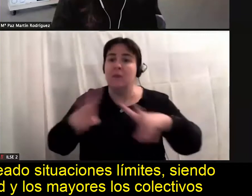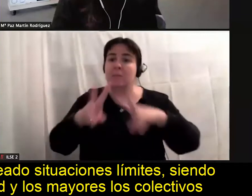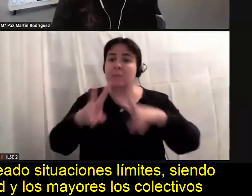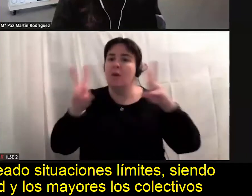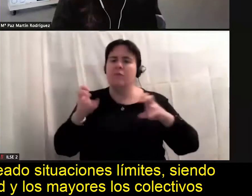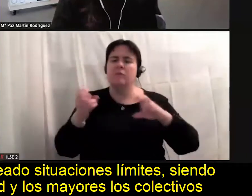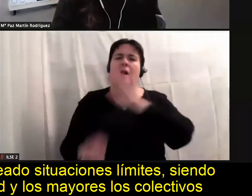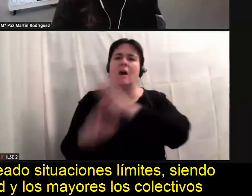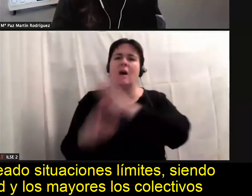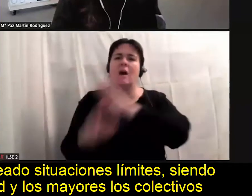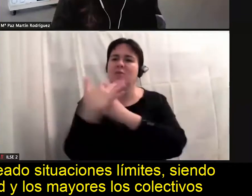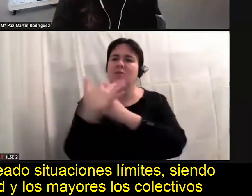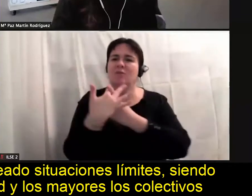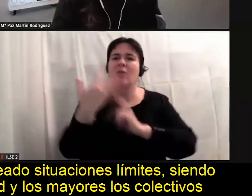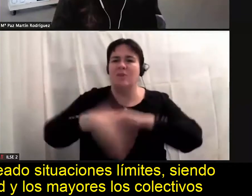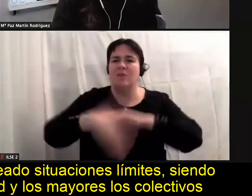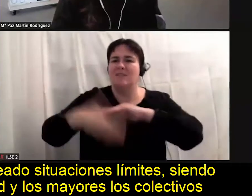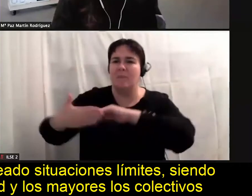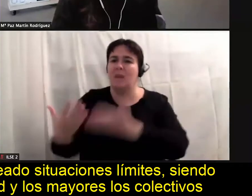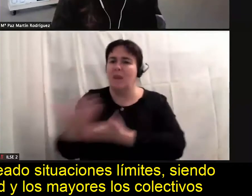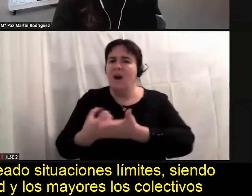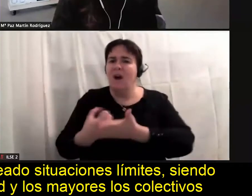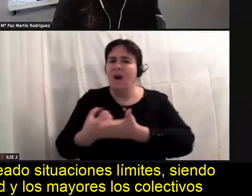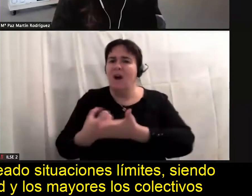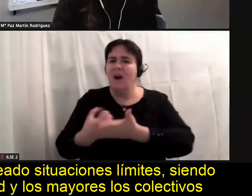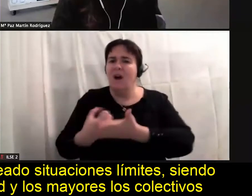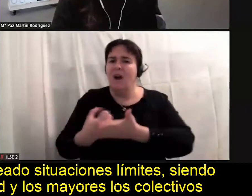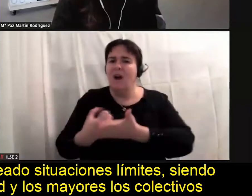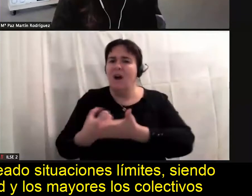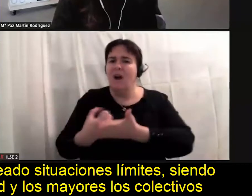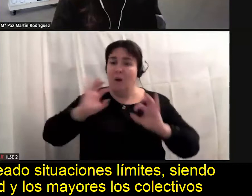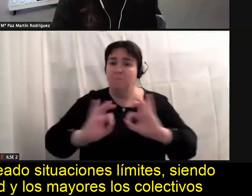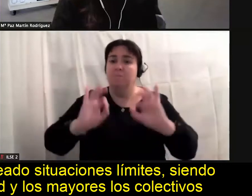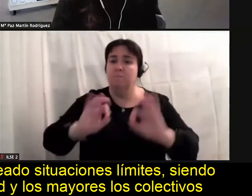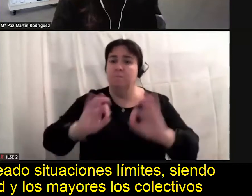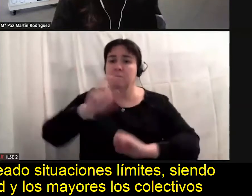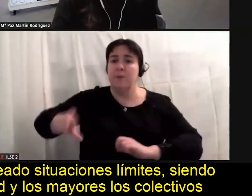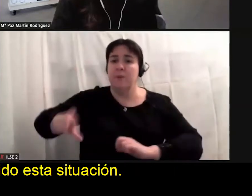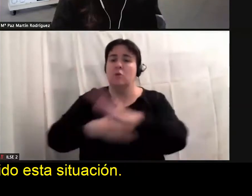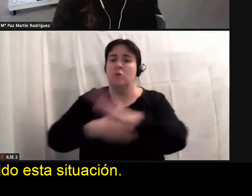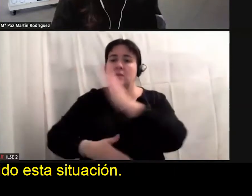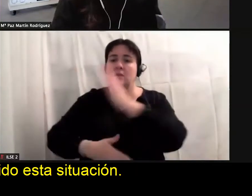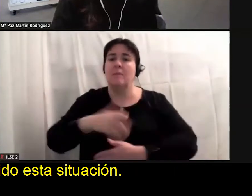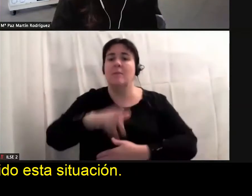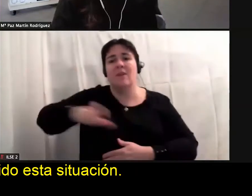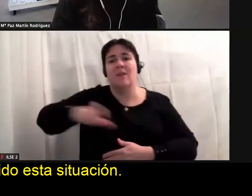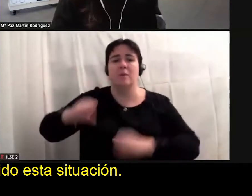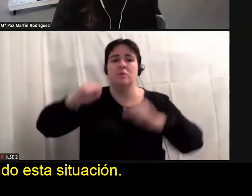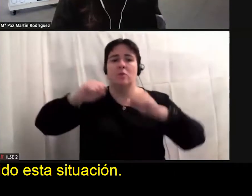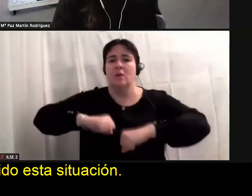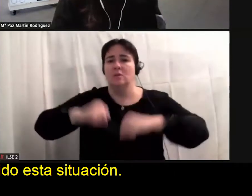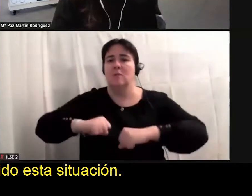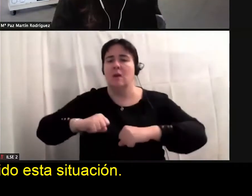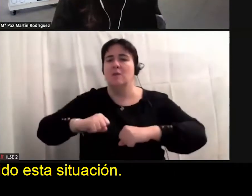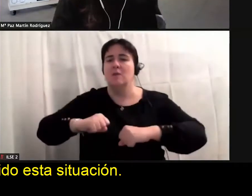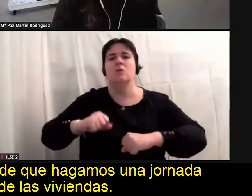población, siendo efectivamente las personas con discapacidad y las personas mayores posiblemente los colectivos que más han sufrido esta situación.